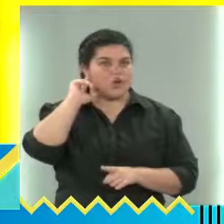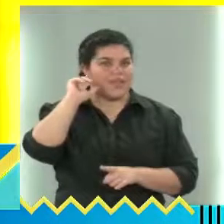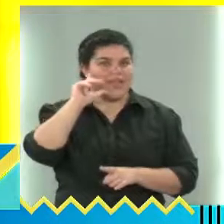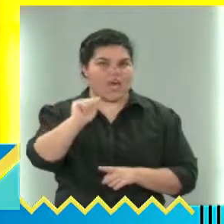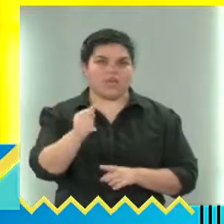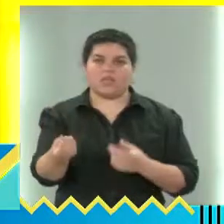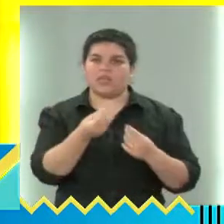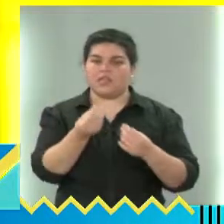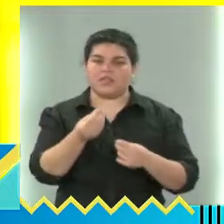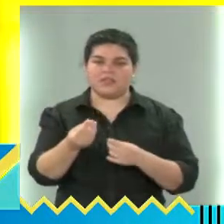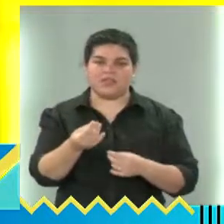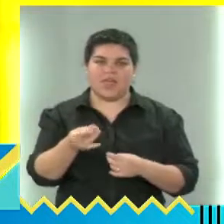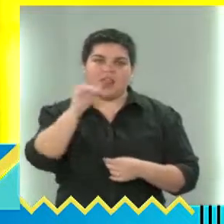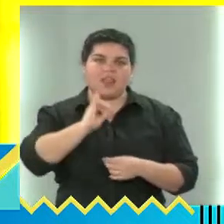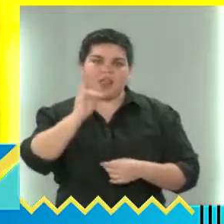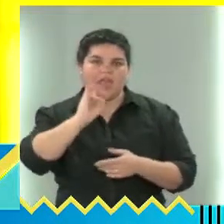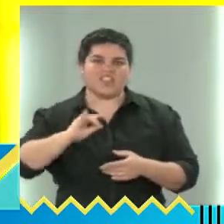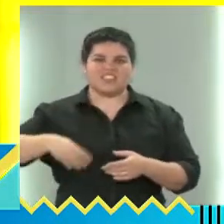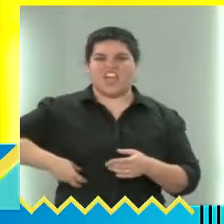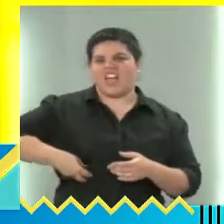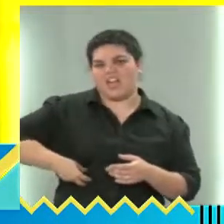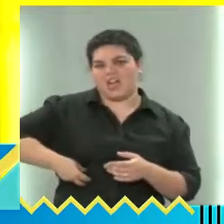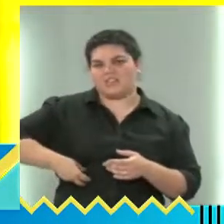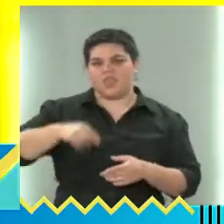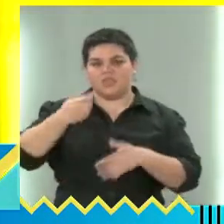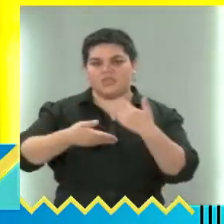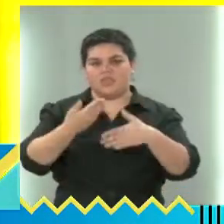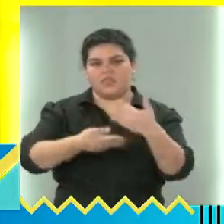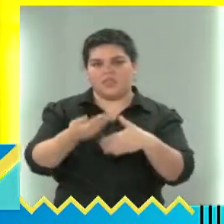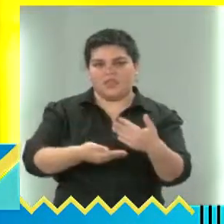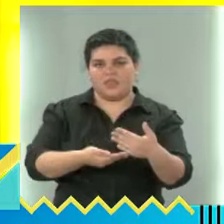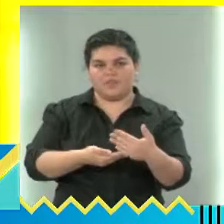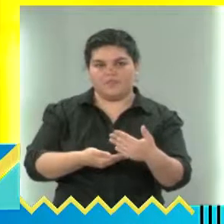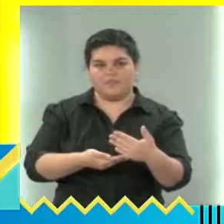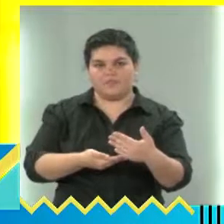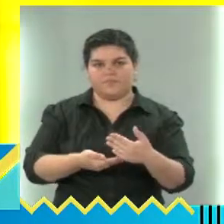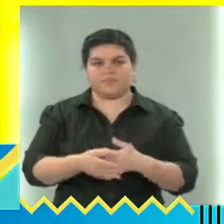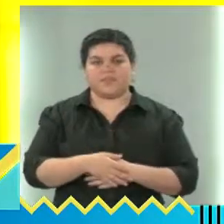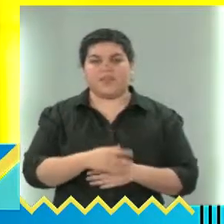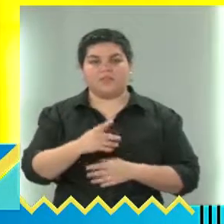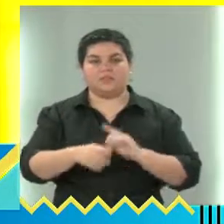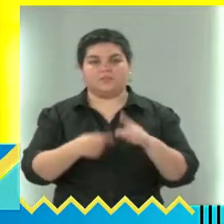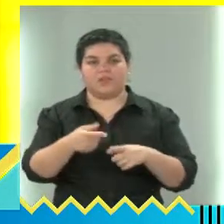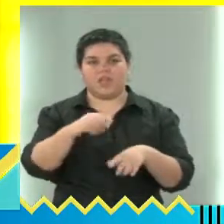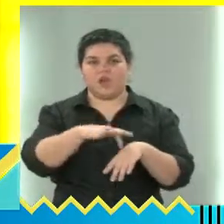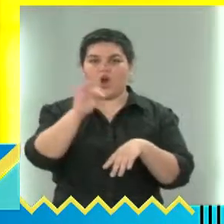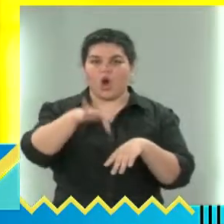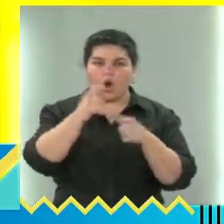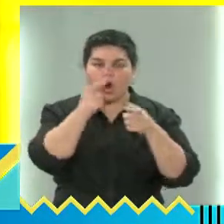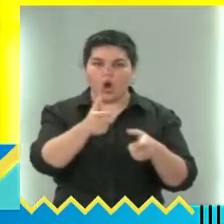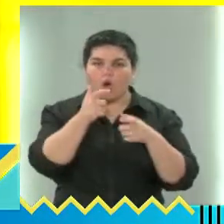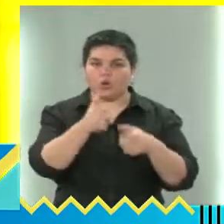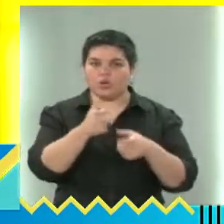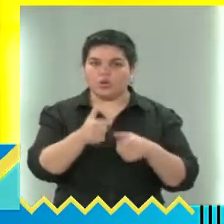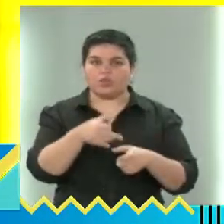lácteos, las grasas interferían en los métodos de serología, estos estudios que se hace la sangre para